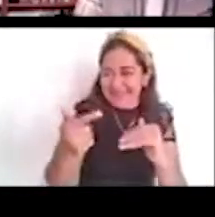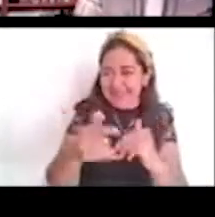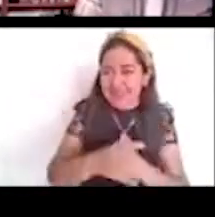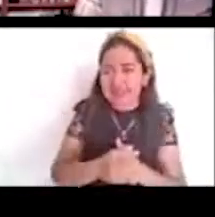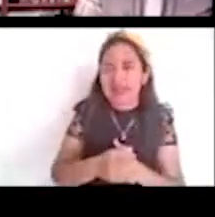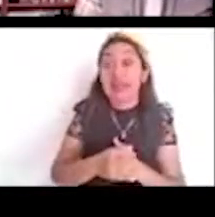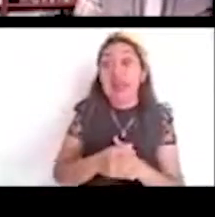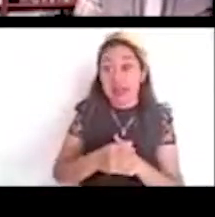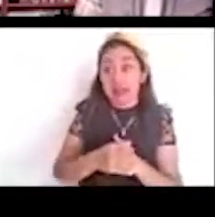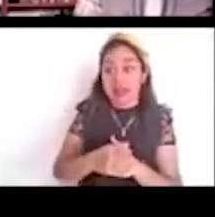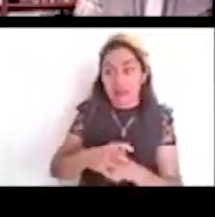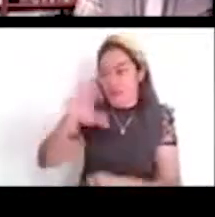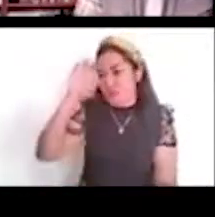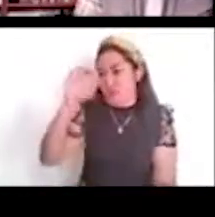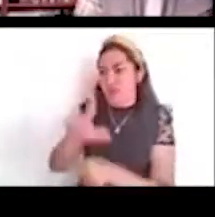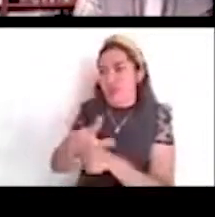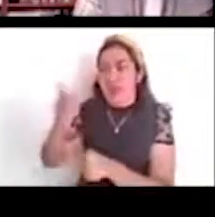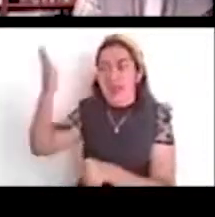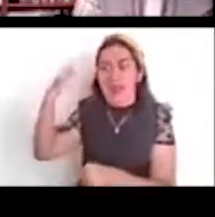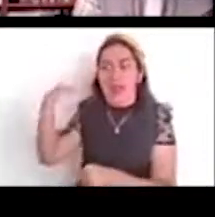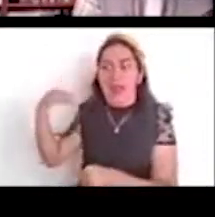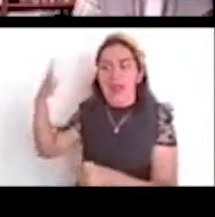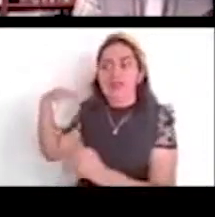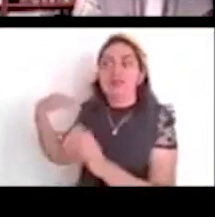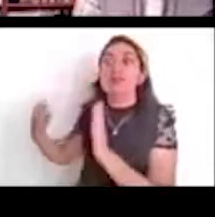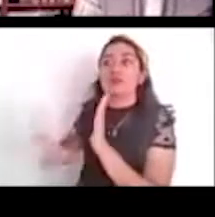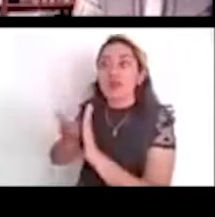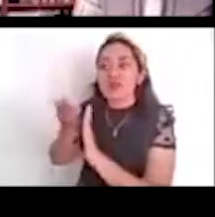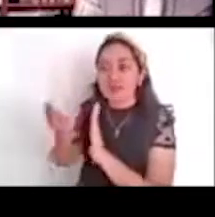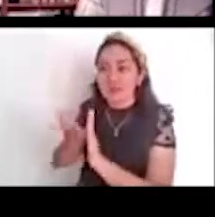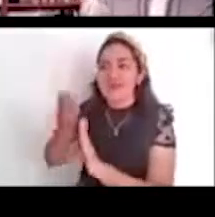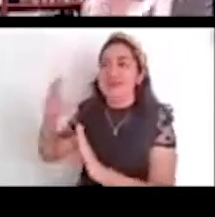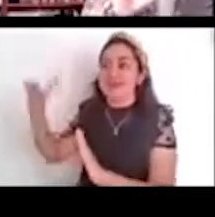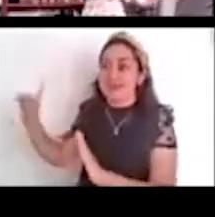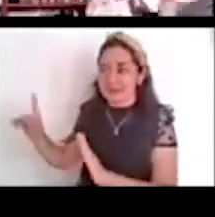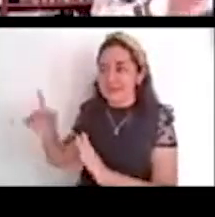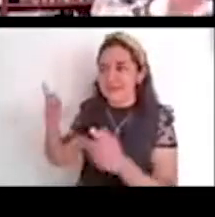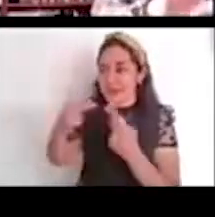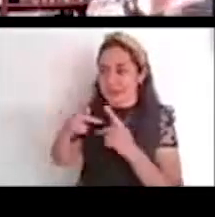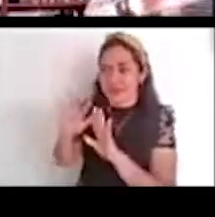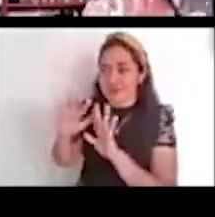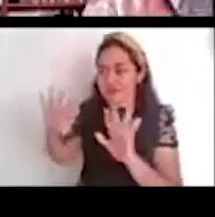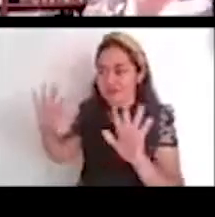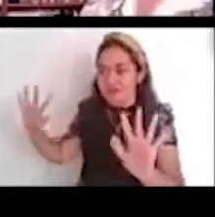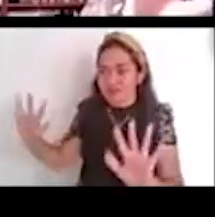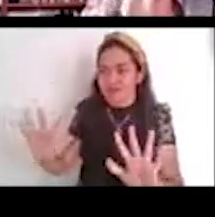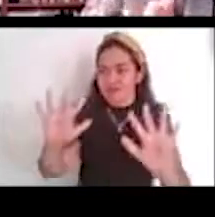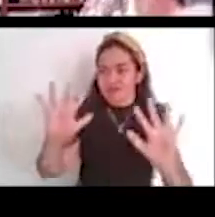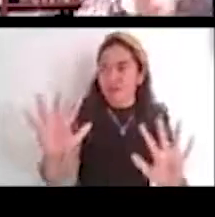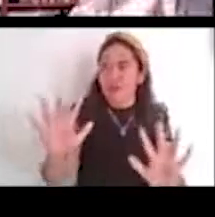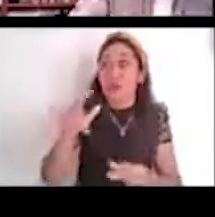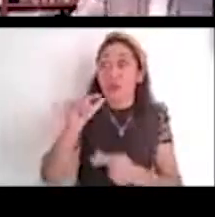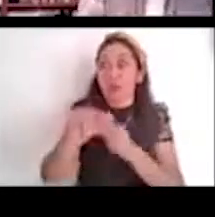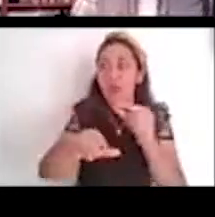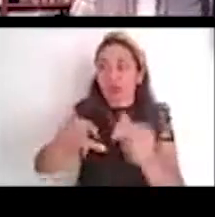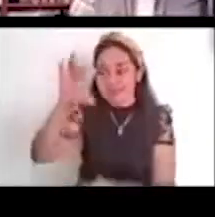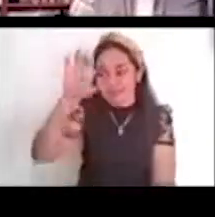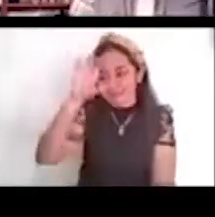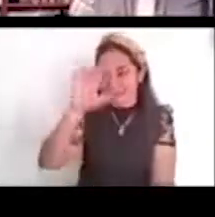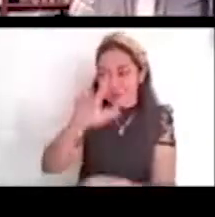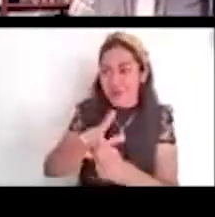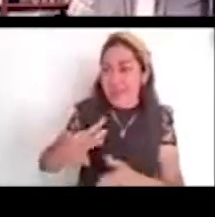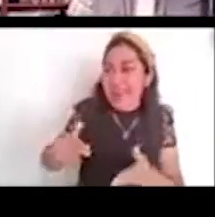cultural, construido por la mano de la especie y asumido como herencia cultural por los